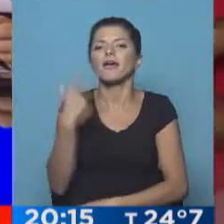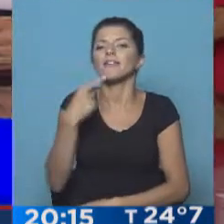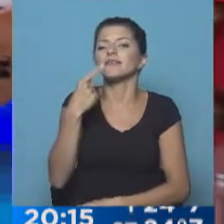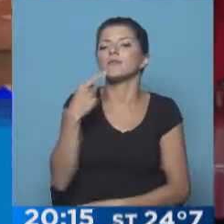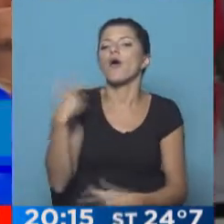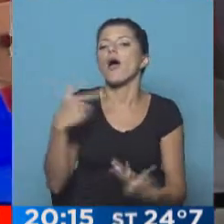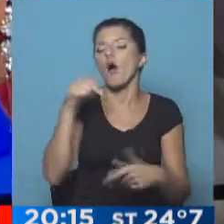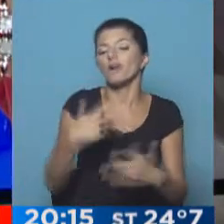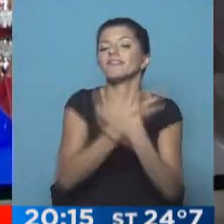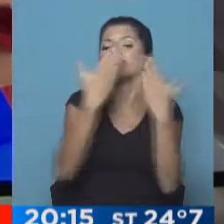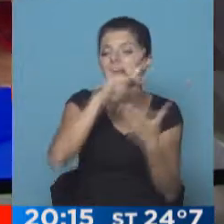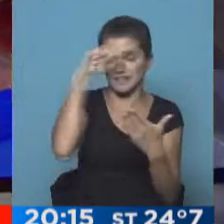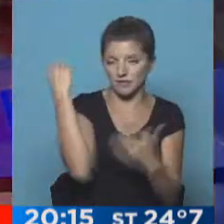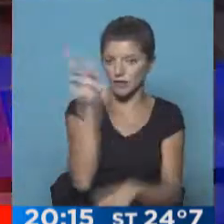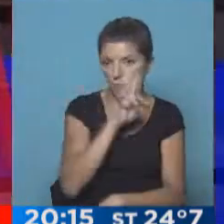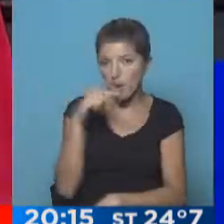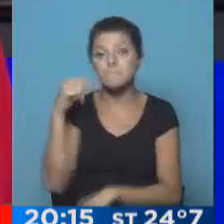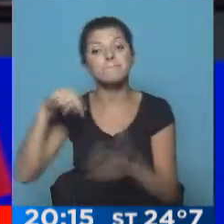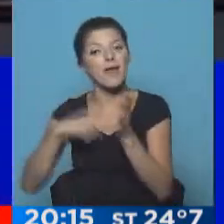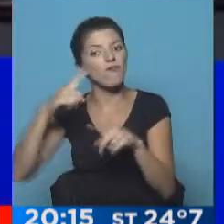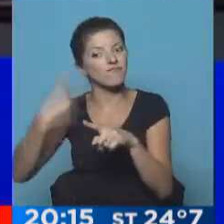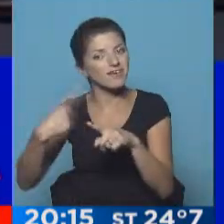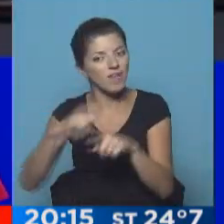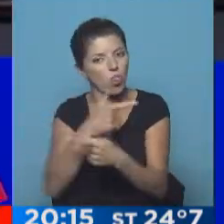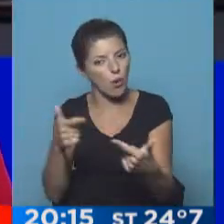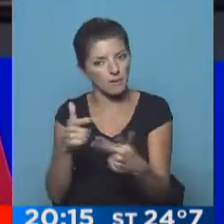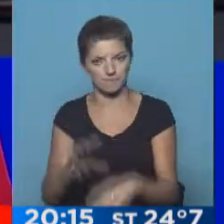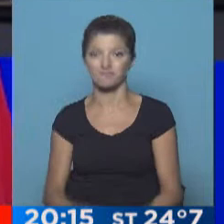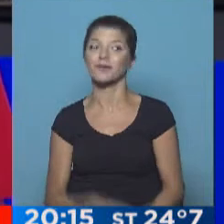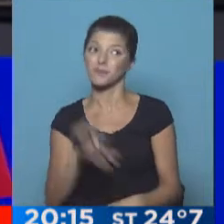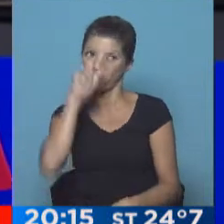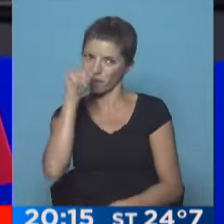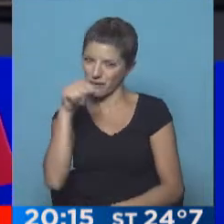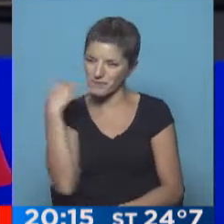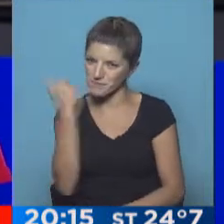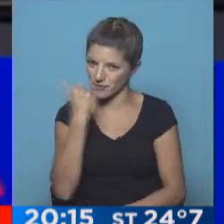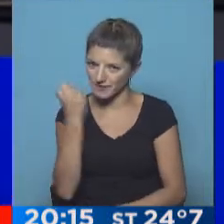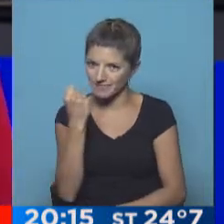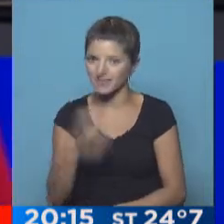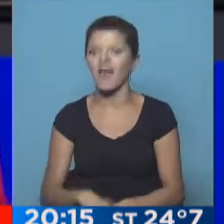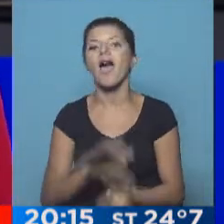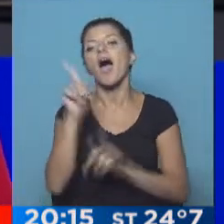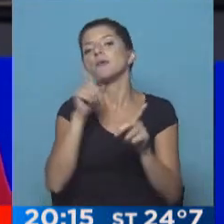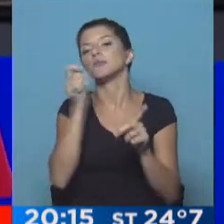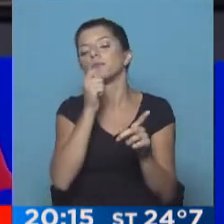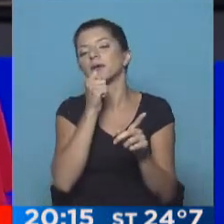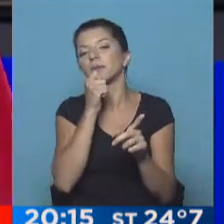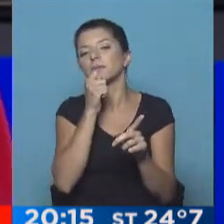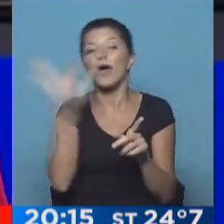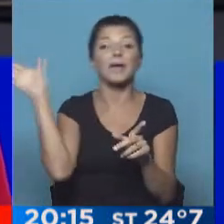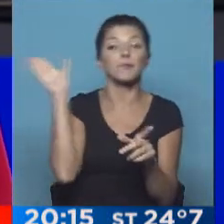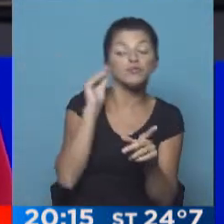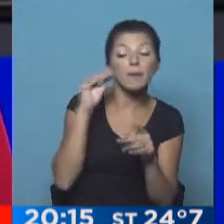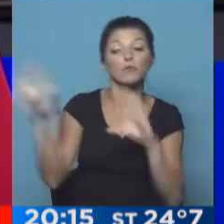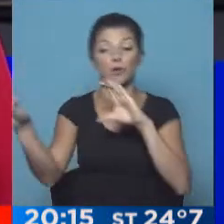el Día Internacional de la Mujer? Qué buena pregunta, ¿no? Porque en el día de hoy nos acostumbramos tal vez a recibir promociones de